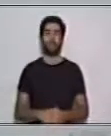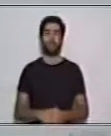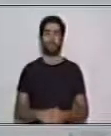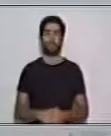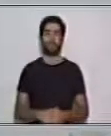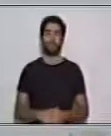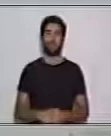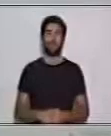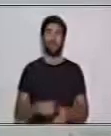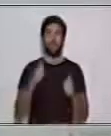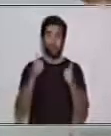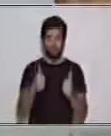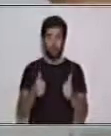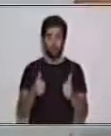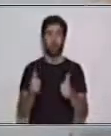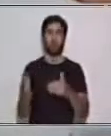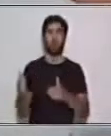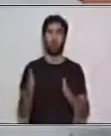Muy bien.